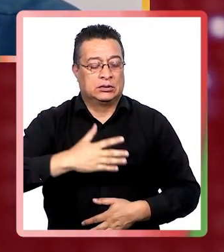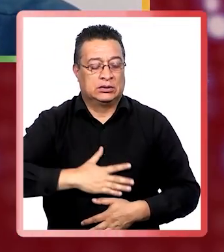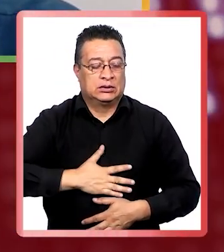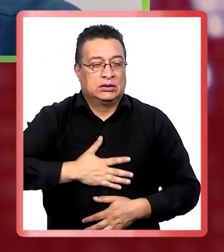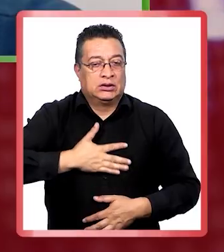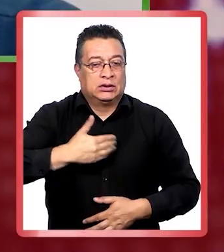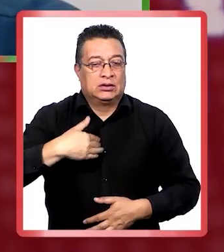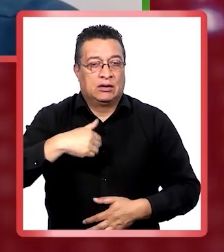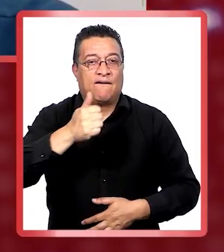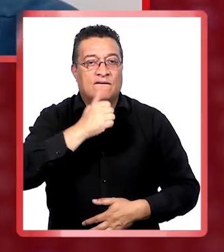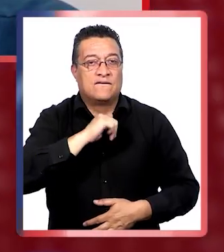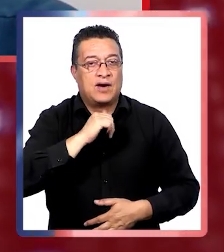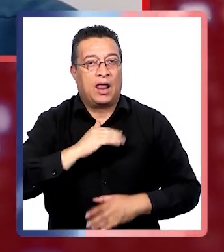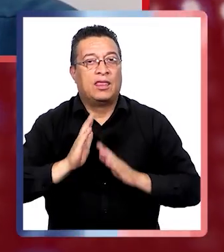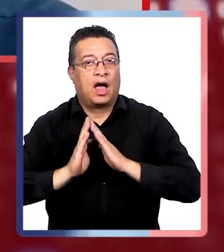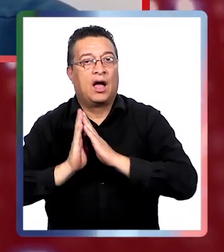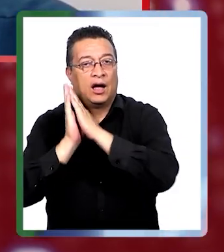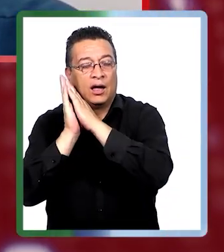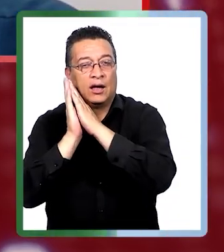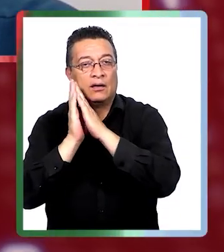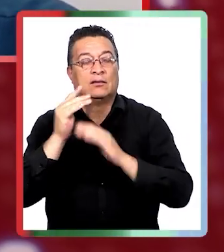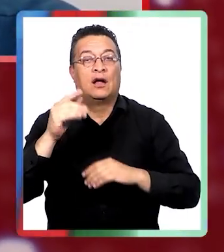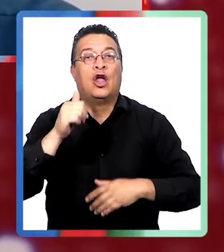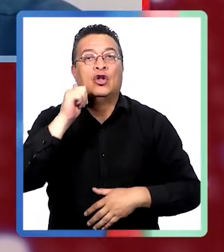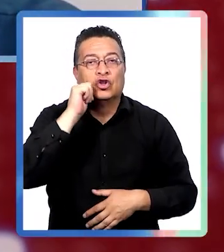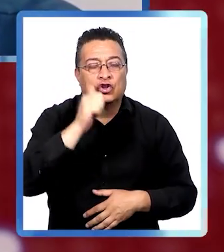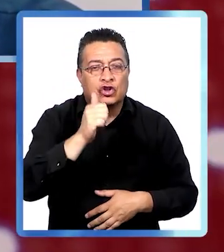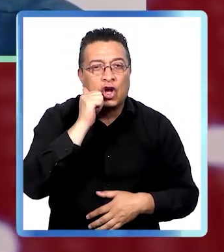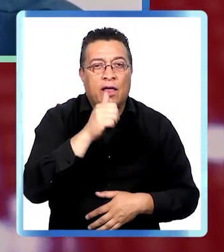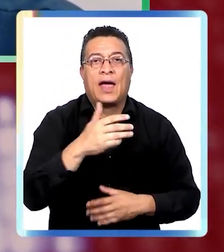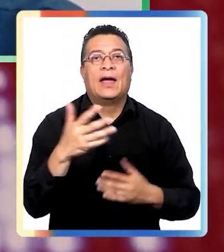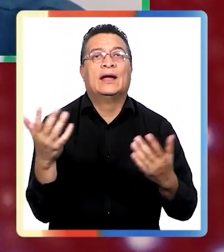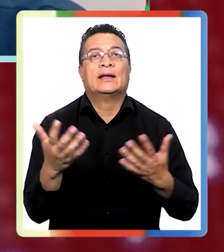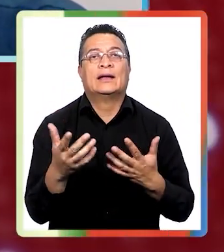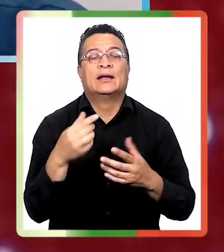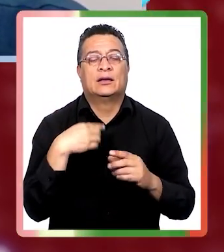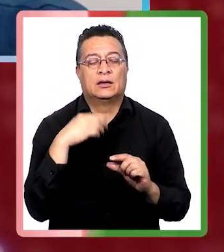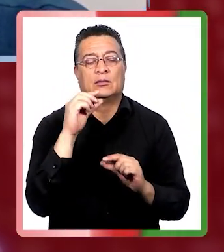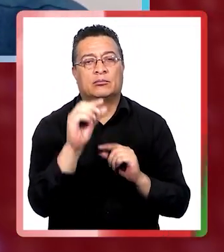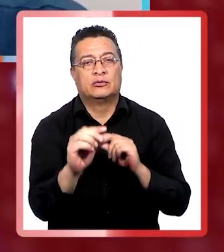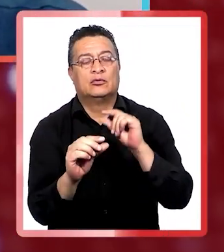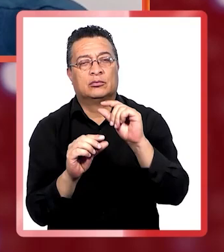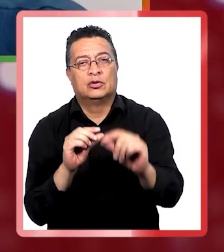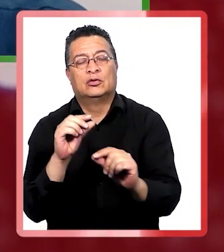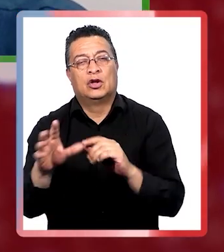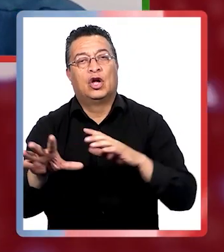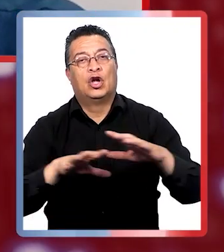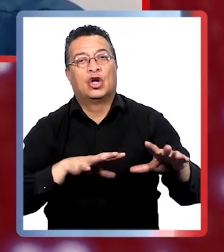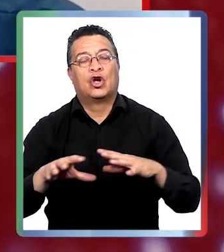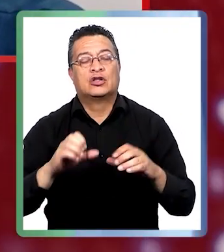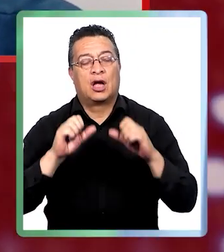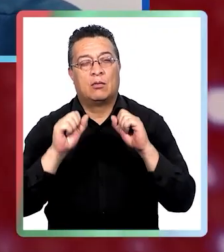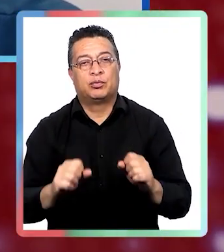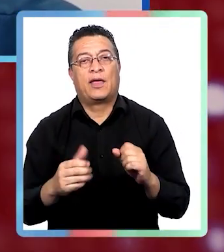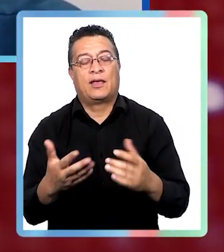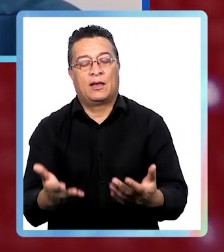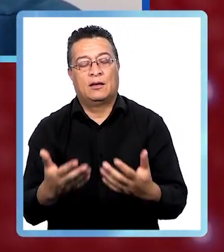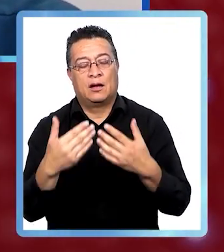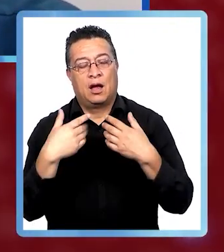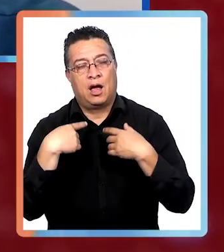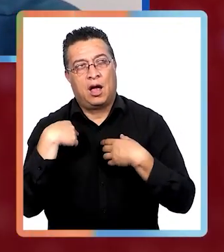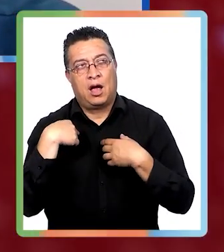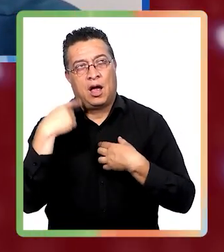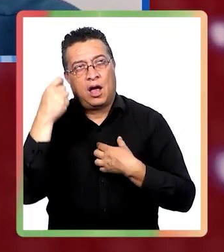sintiendo el hecho de que le están faltando horas de sueño. O sea, en el día a día, ¿qué son esos pequeños actos que me pueden